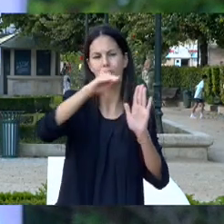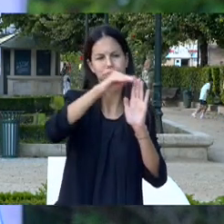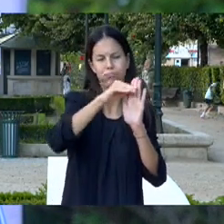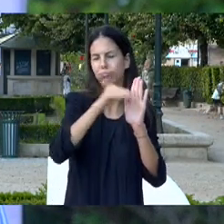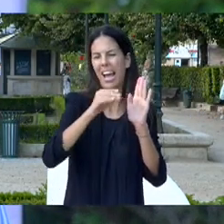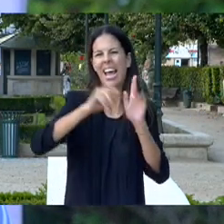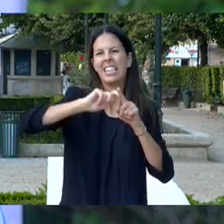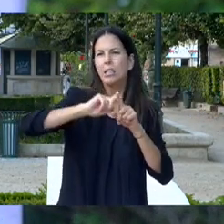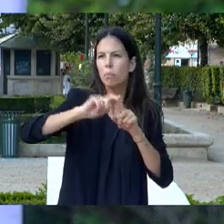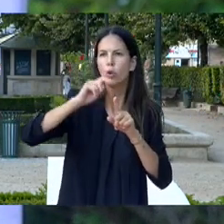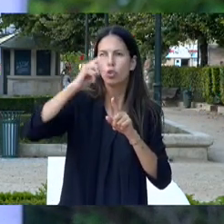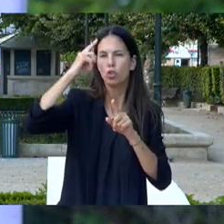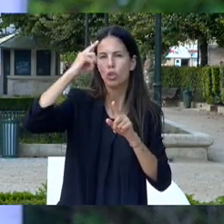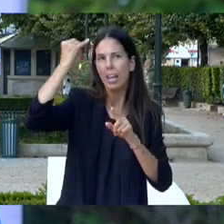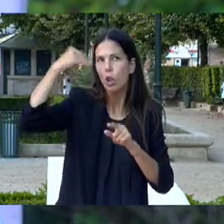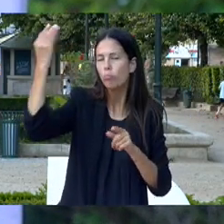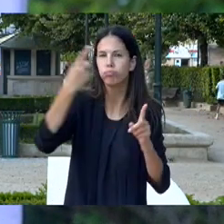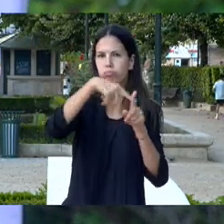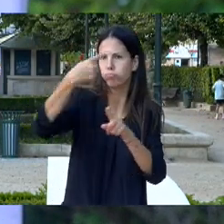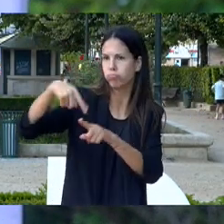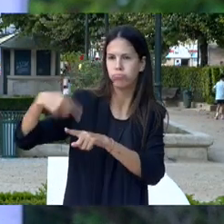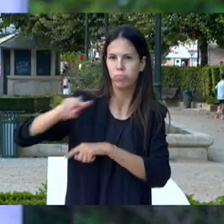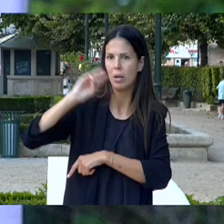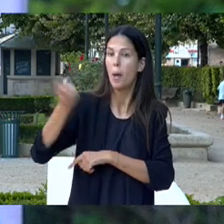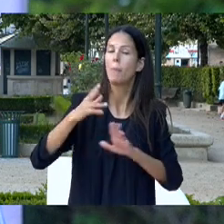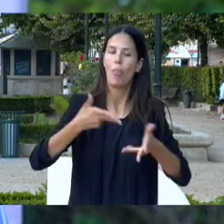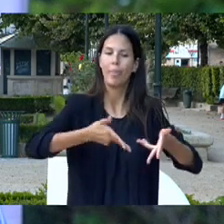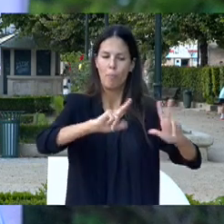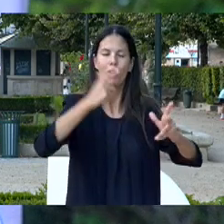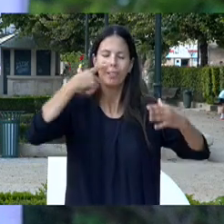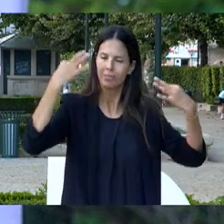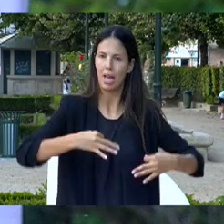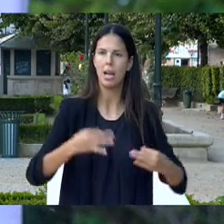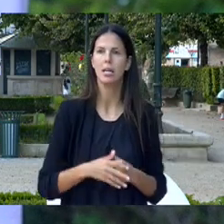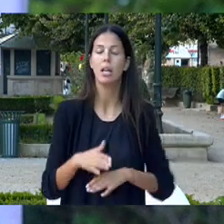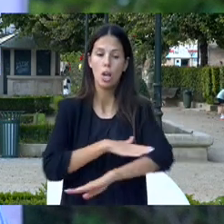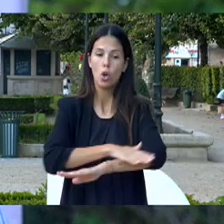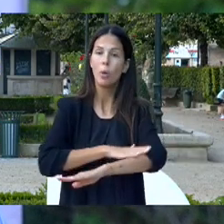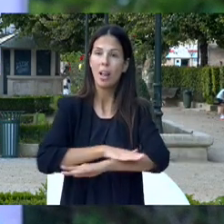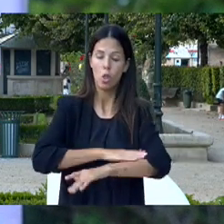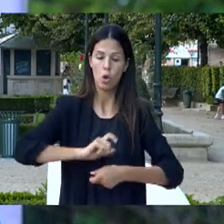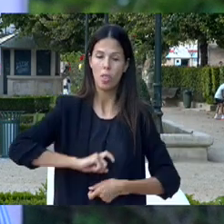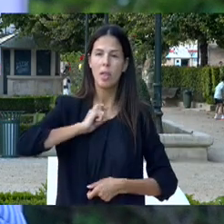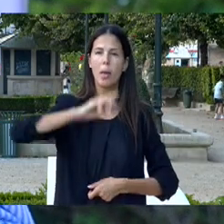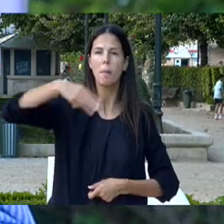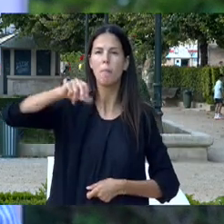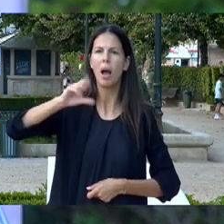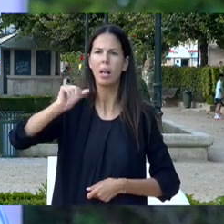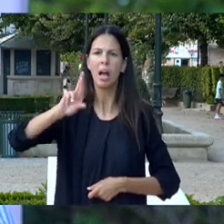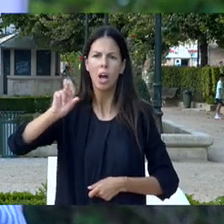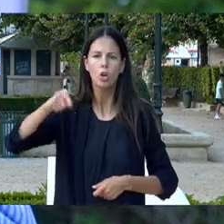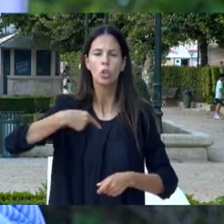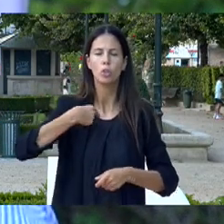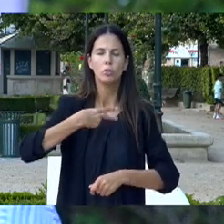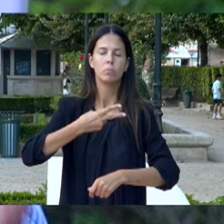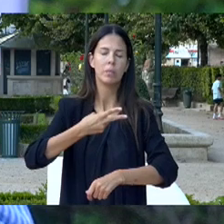toda ideoloxía, pero que eran demócratas convencidos. O gobernador civil, Macarrón, teniente